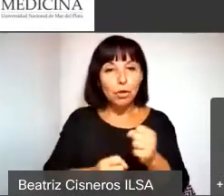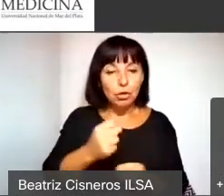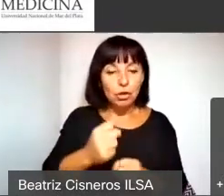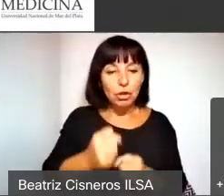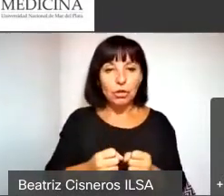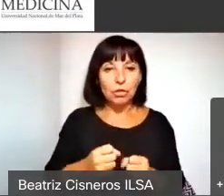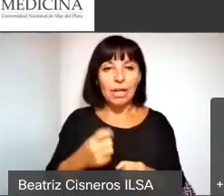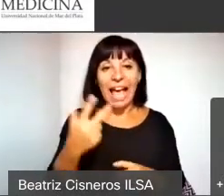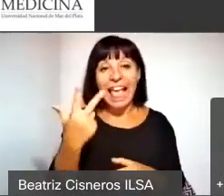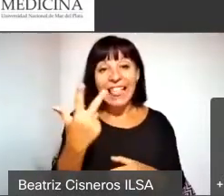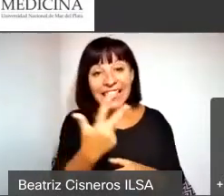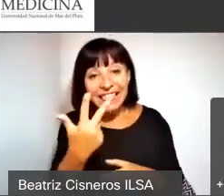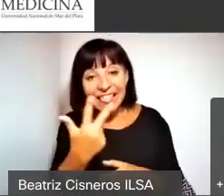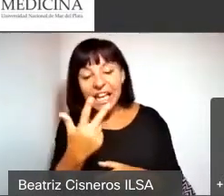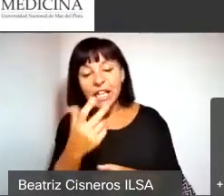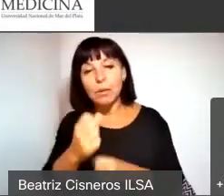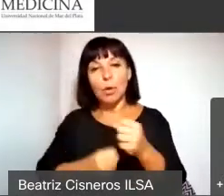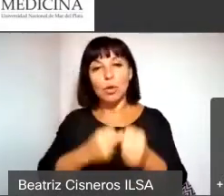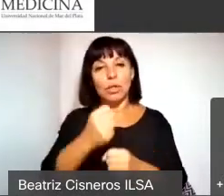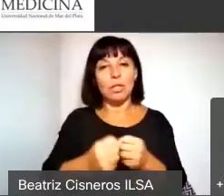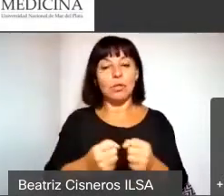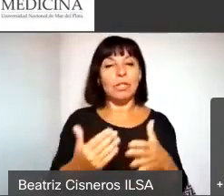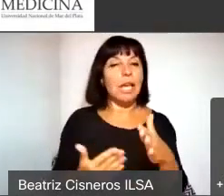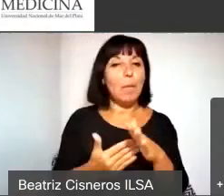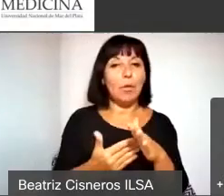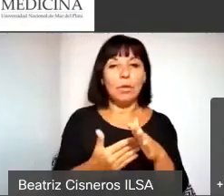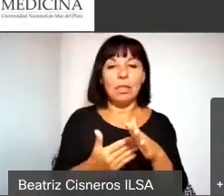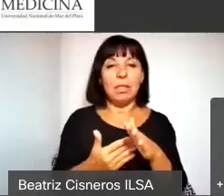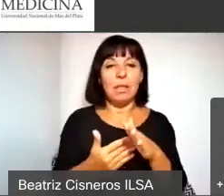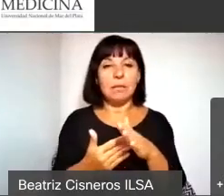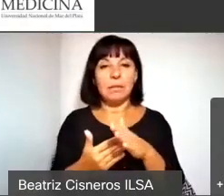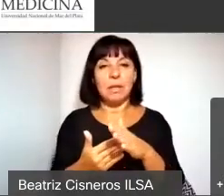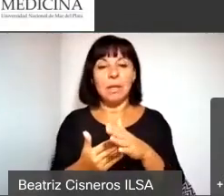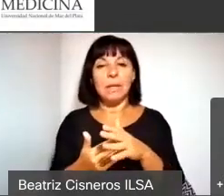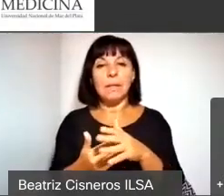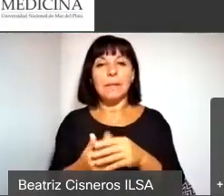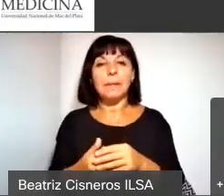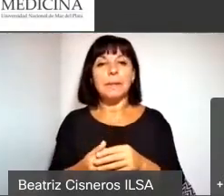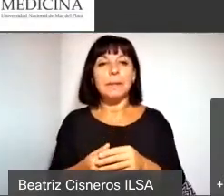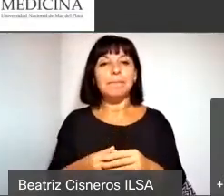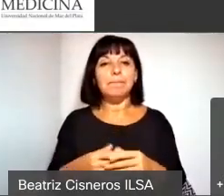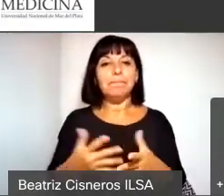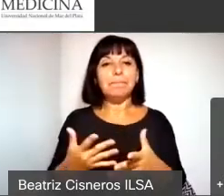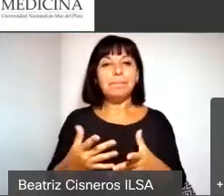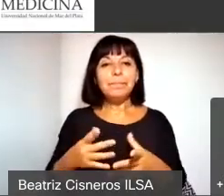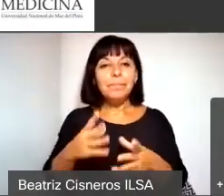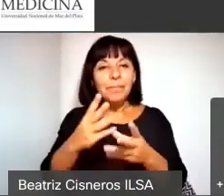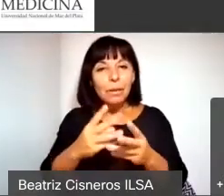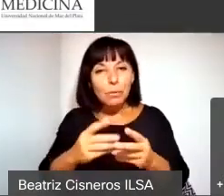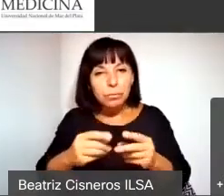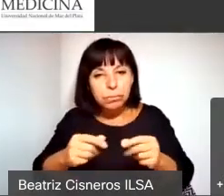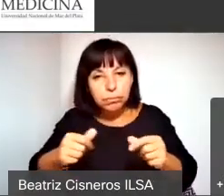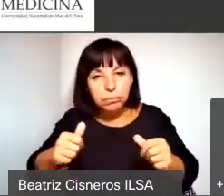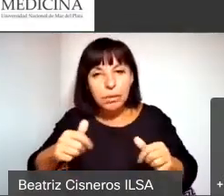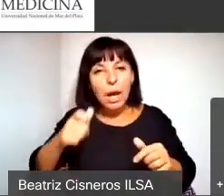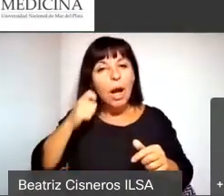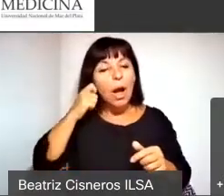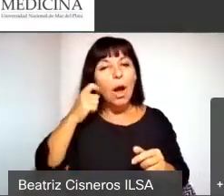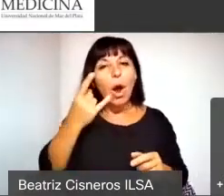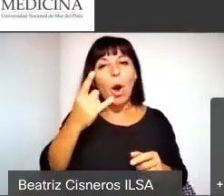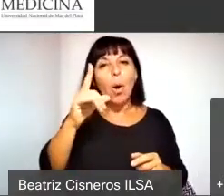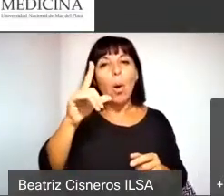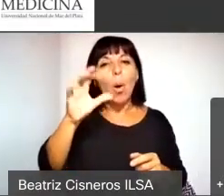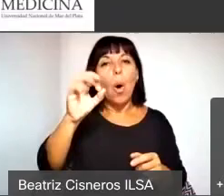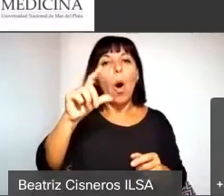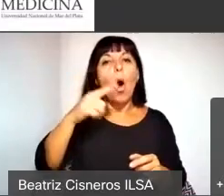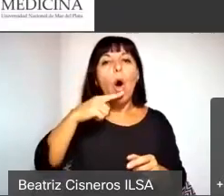tres procesos importantes que forman parte de la degradación de la glucosa para poder obtener energía química para